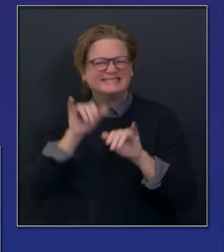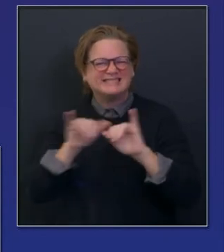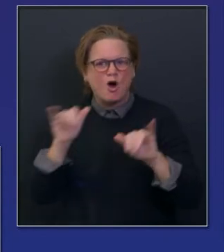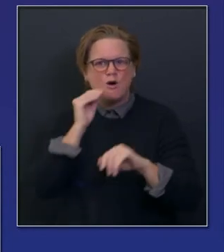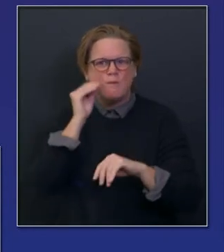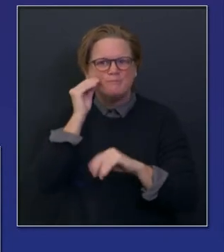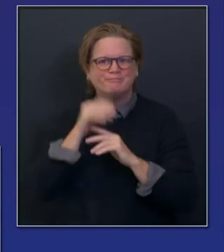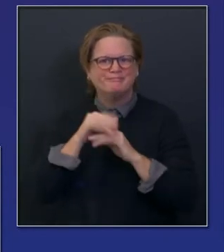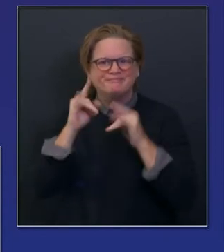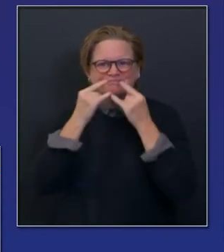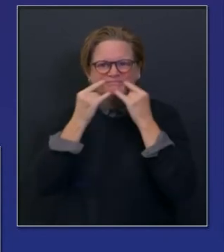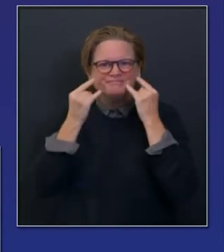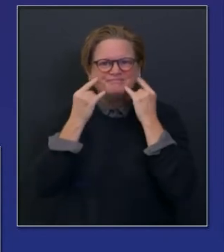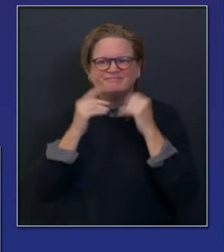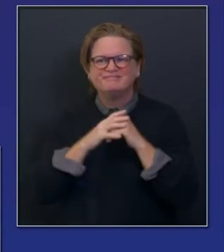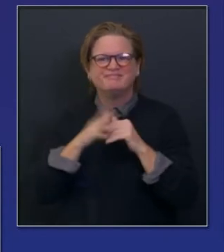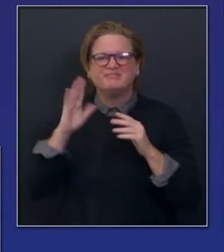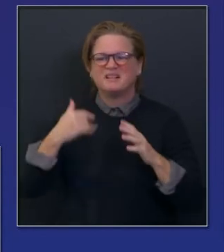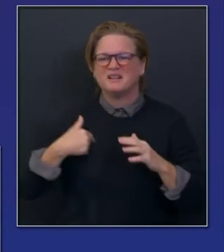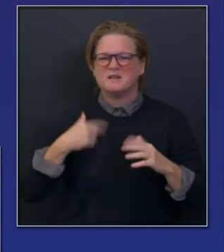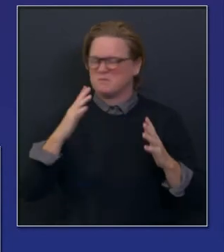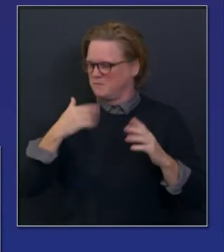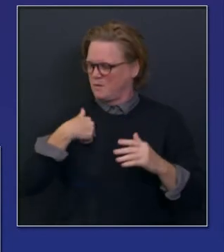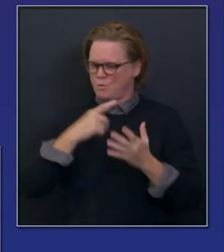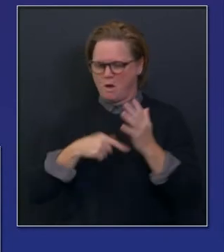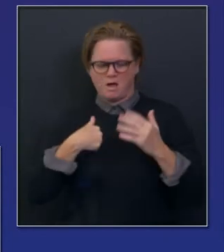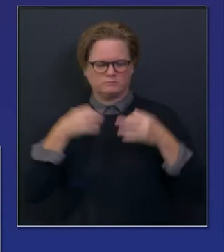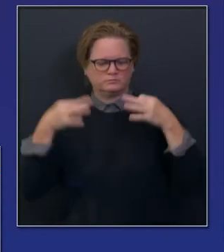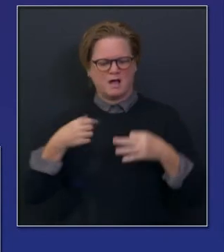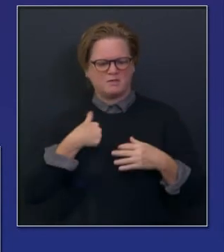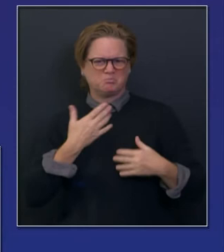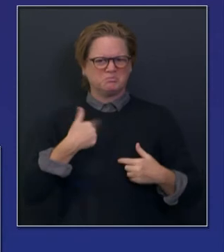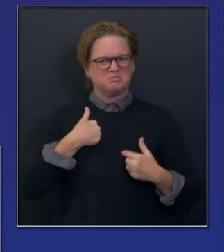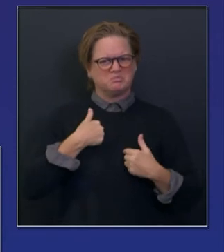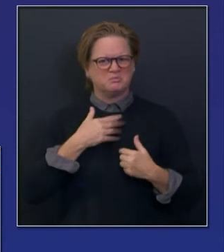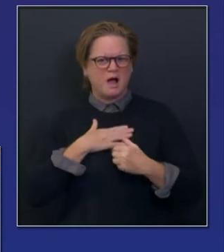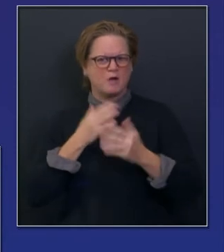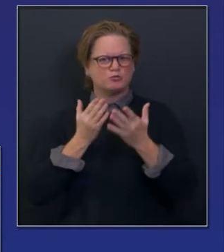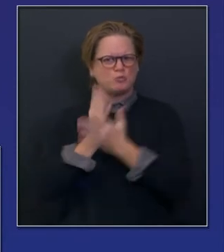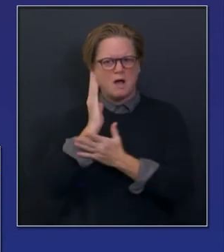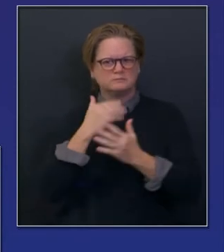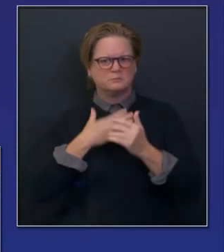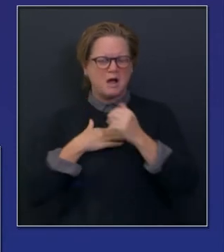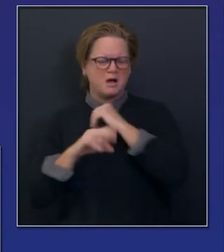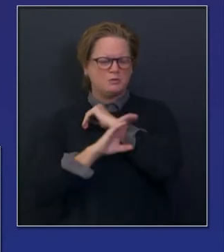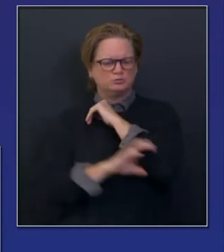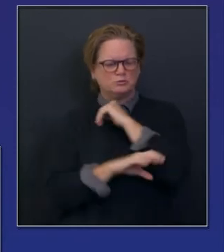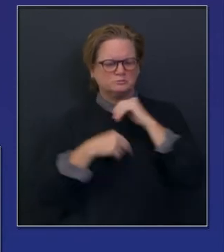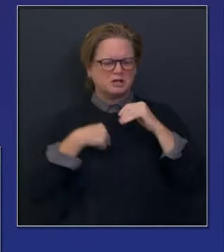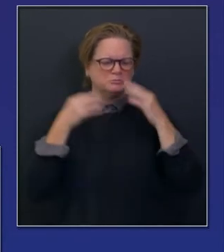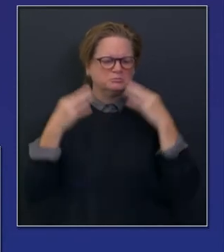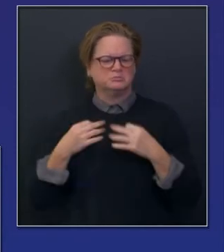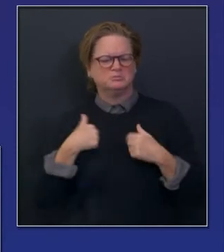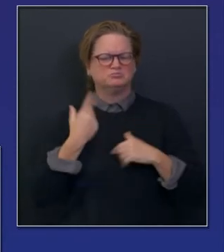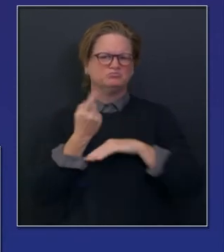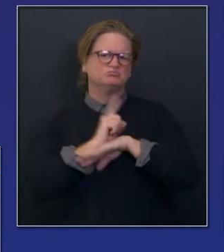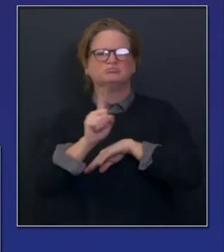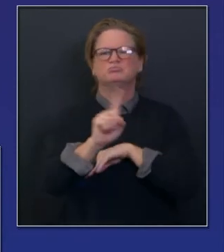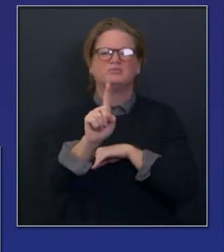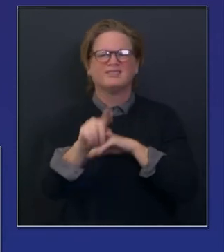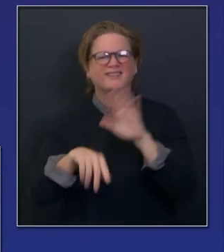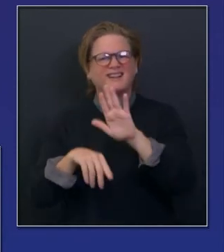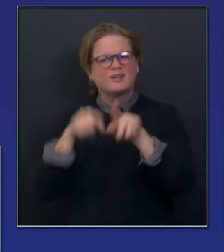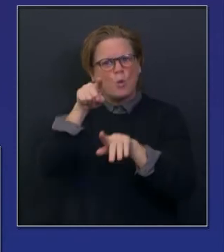no preocuparnos por nosotros mismos si estamos contagiados por COVID, pero más bien el impacto con nuestros